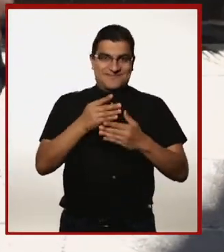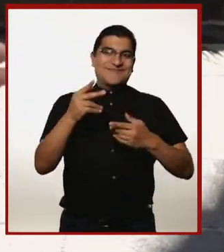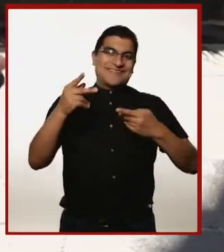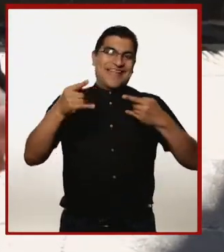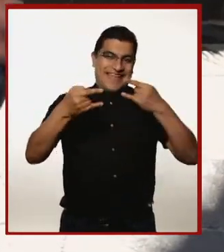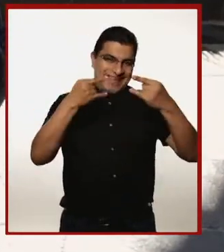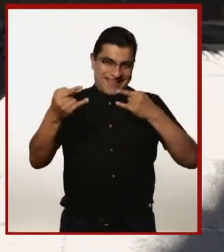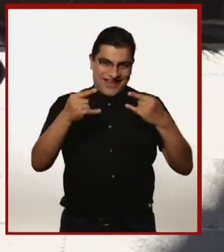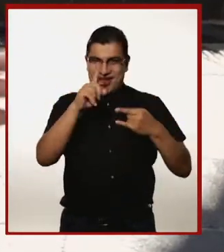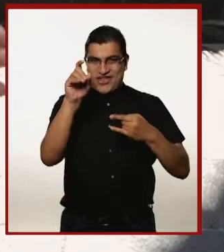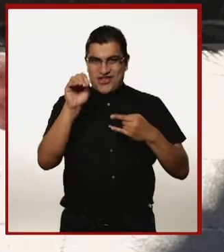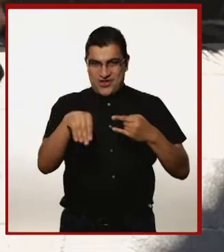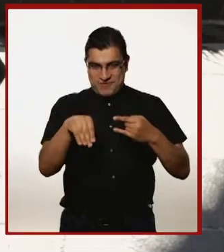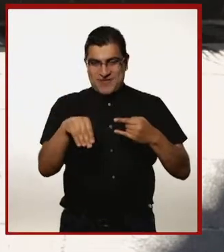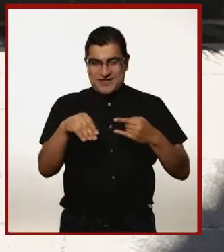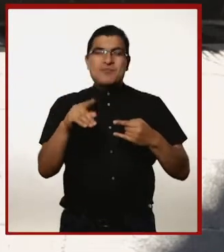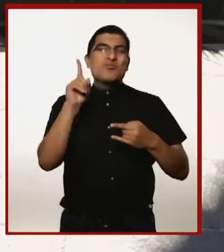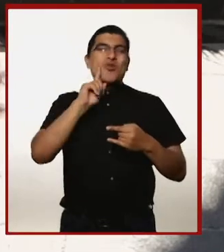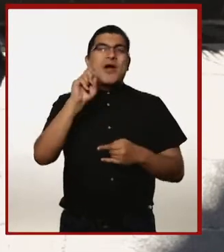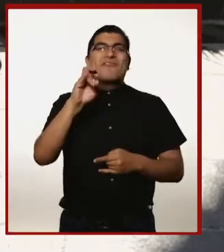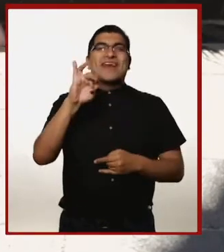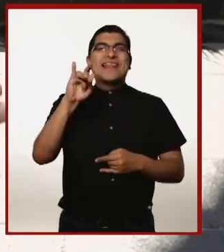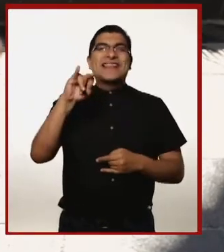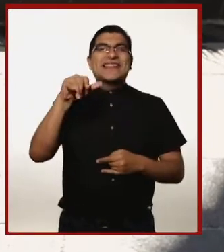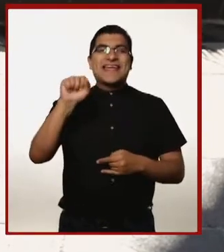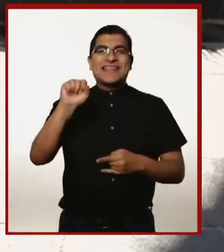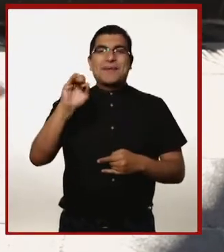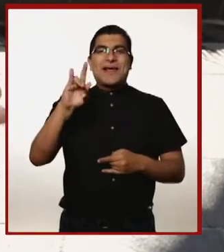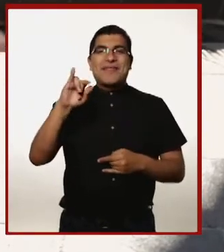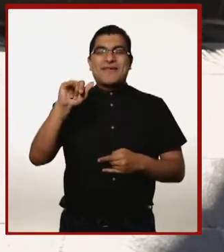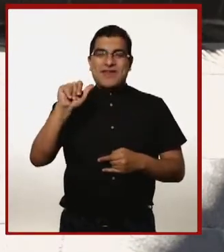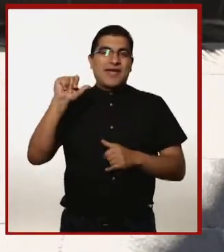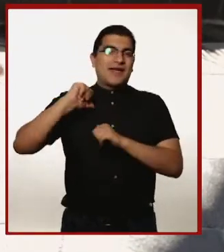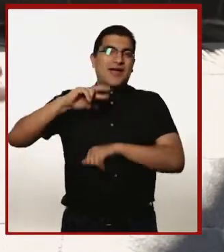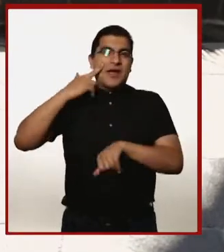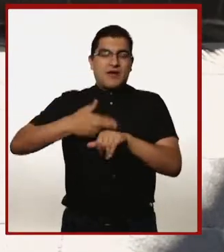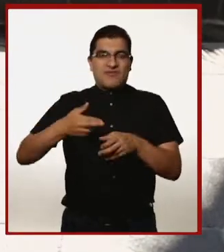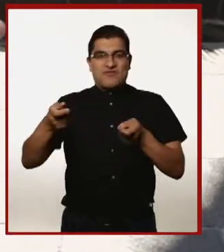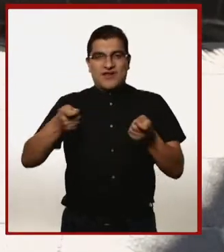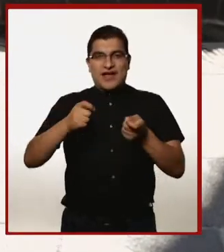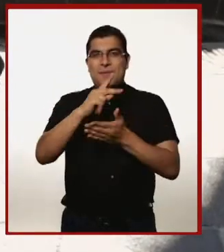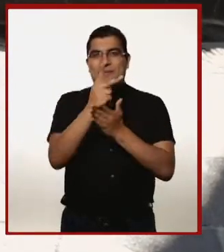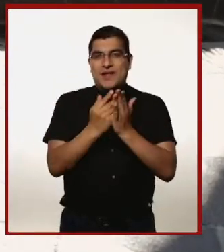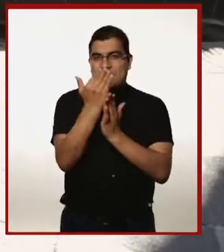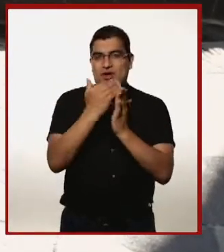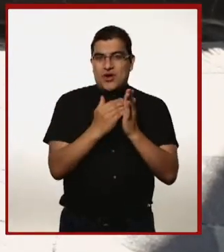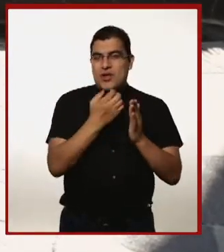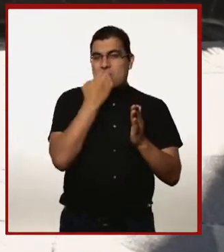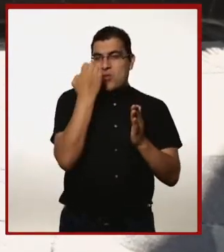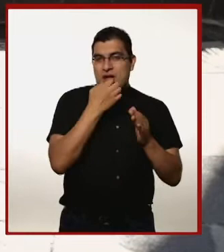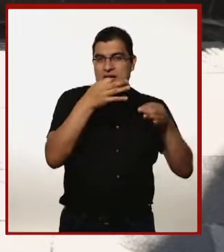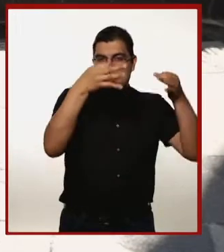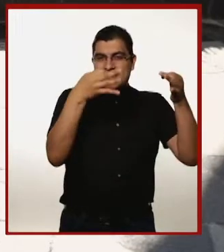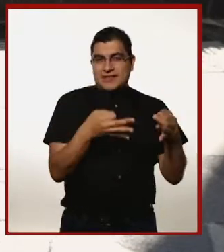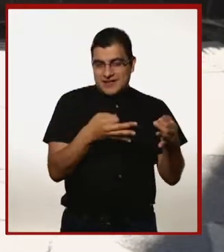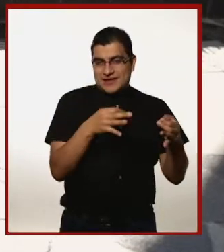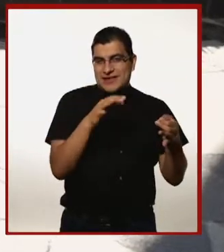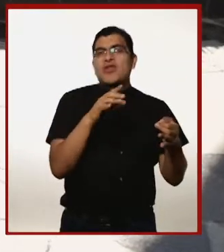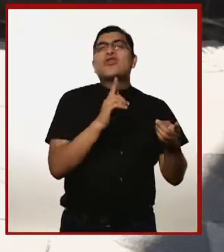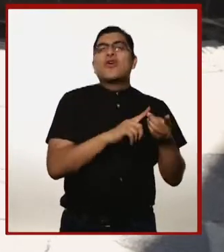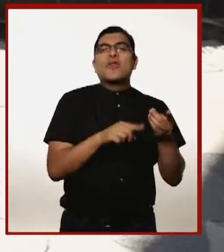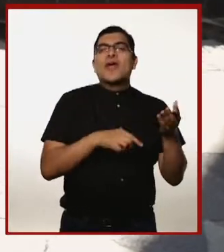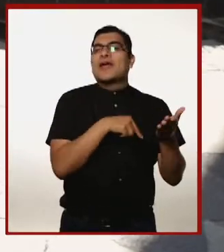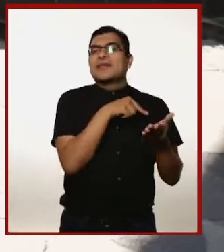visita vía Zoom con Felicitas Valdivia, que coordina el Departamento de Formación Integral del Colegio de Estudios Científicos